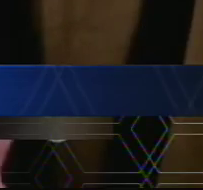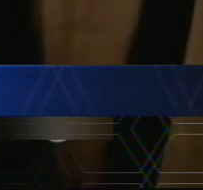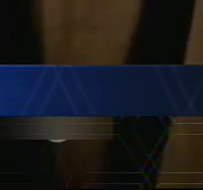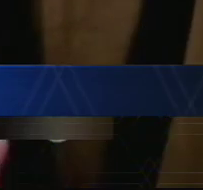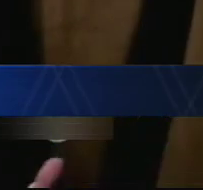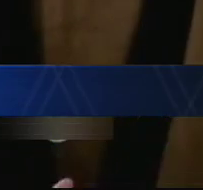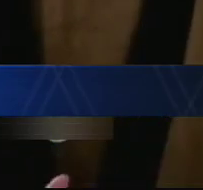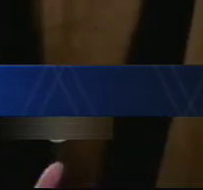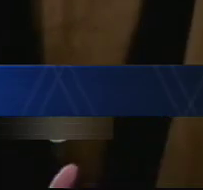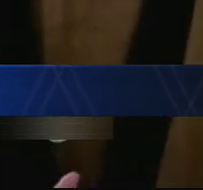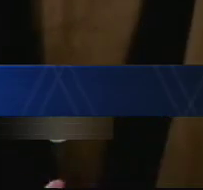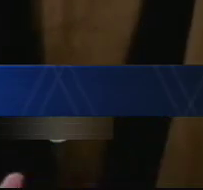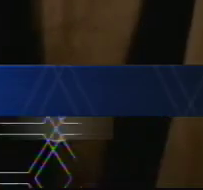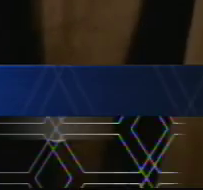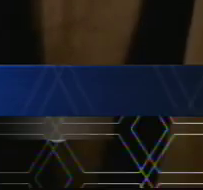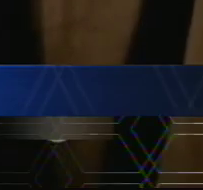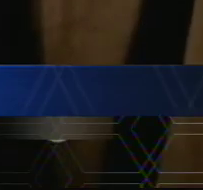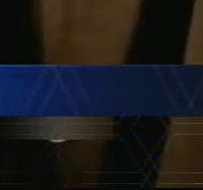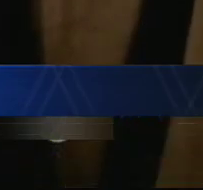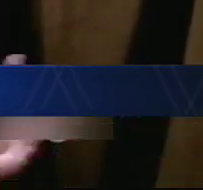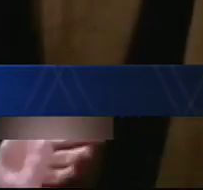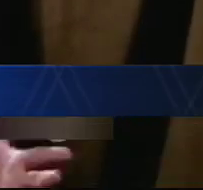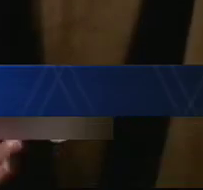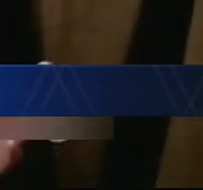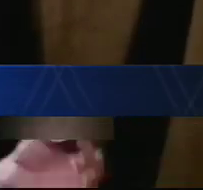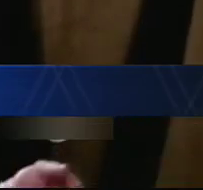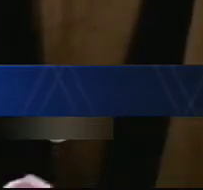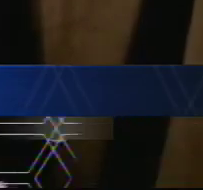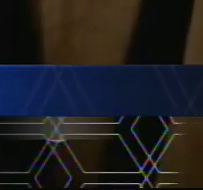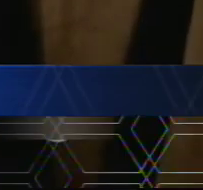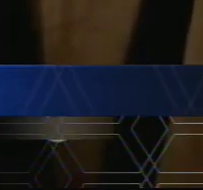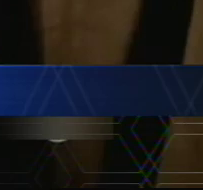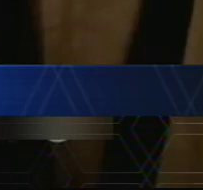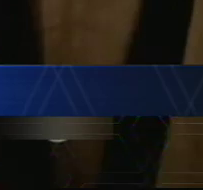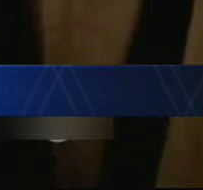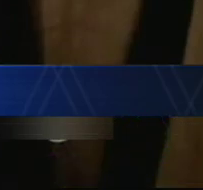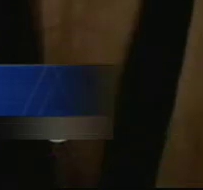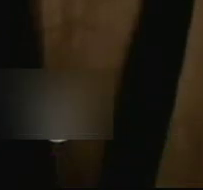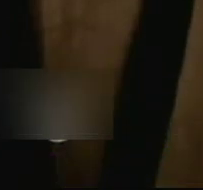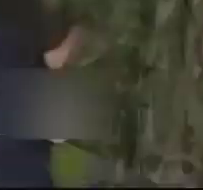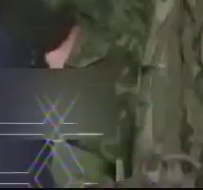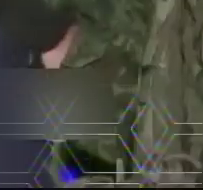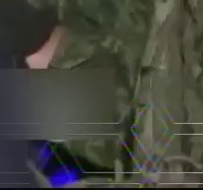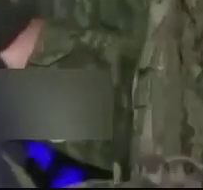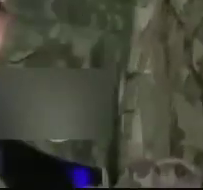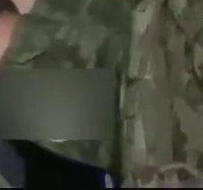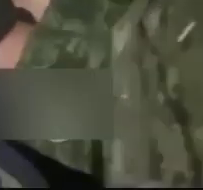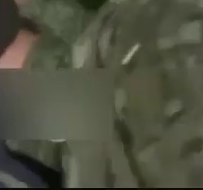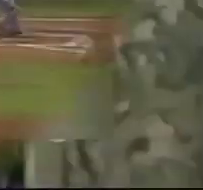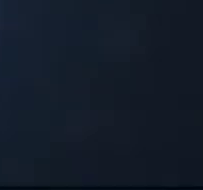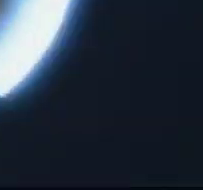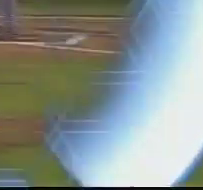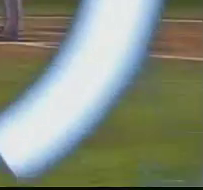Capítulo de impacto. Surgen nuevas historias alrededor del Chapo y Key del Castillo.